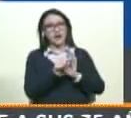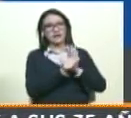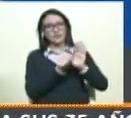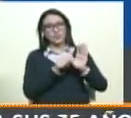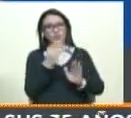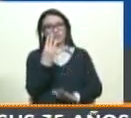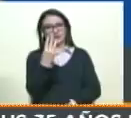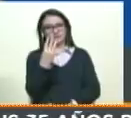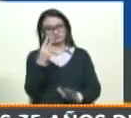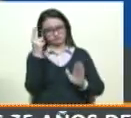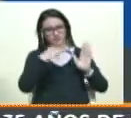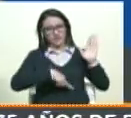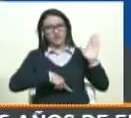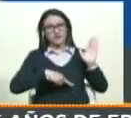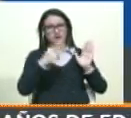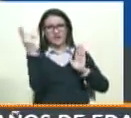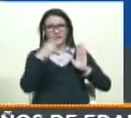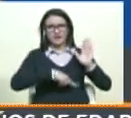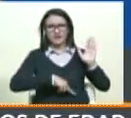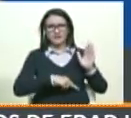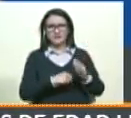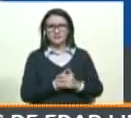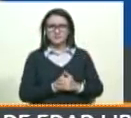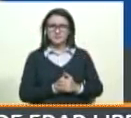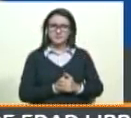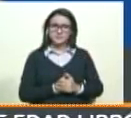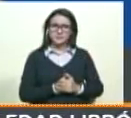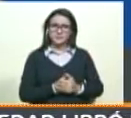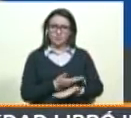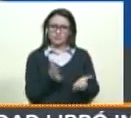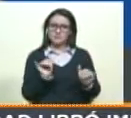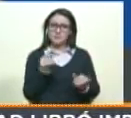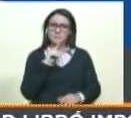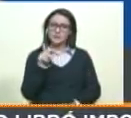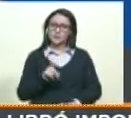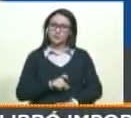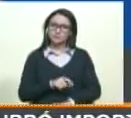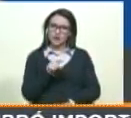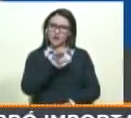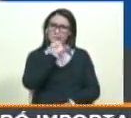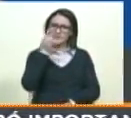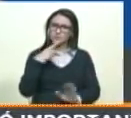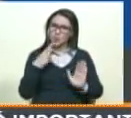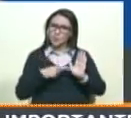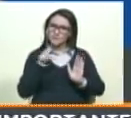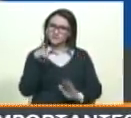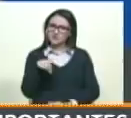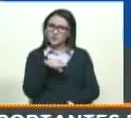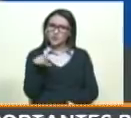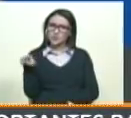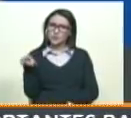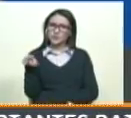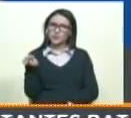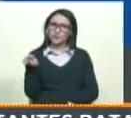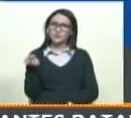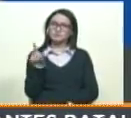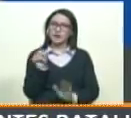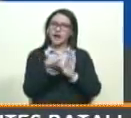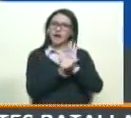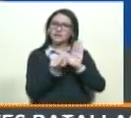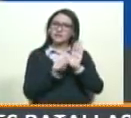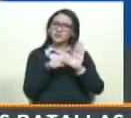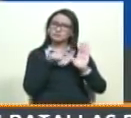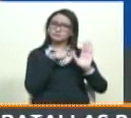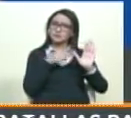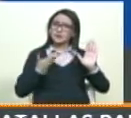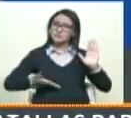3 lo puedes leer, léanselo. Y pregúntense ustedes si estos países cumplen con esos artículos